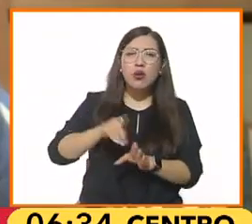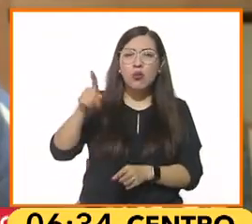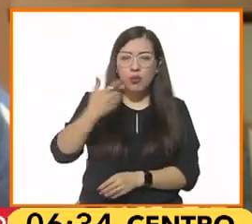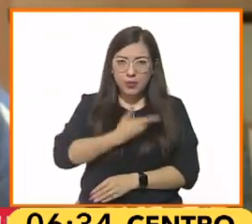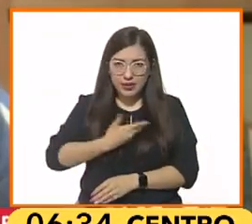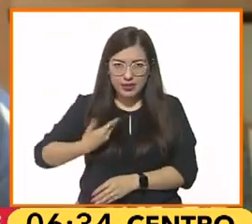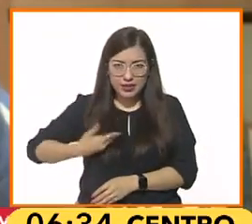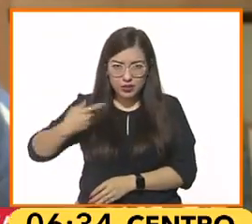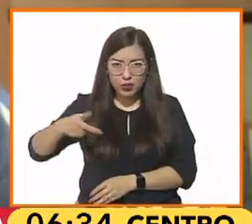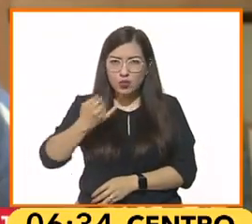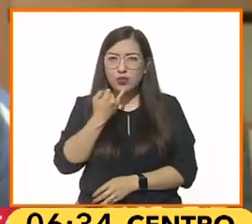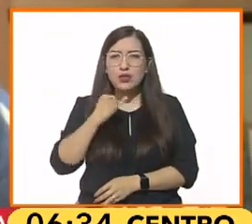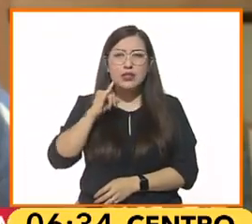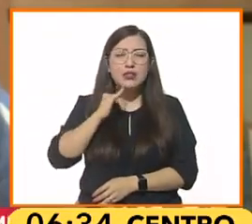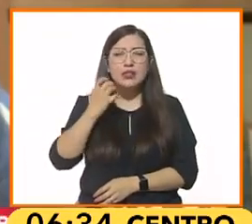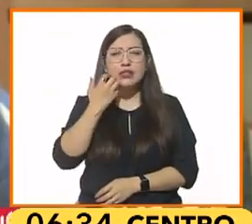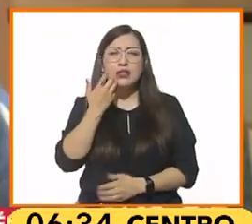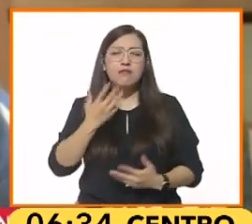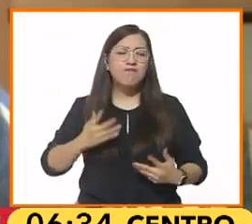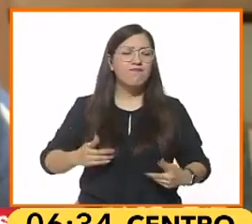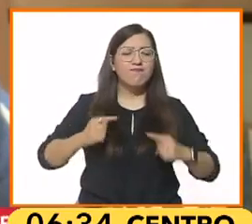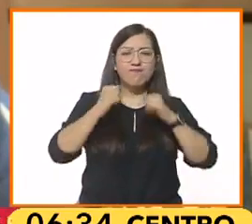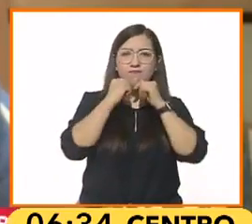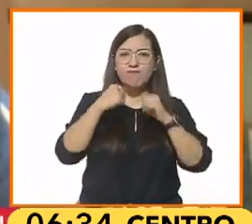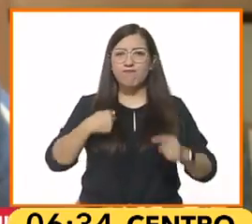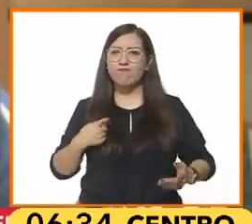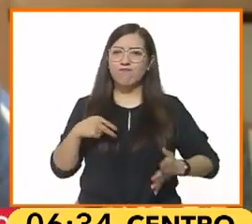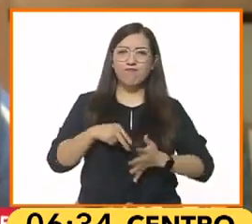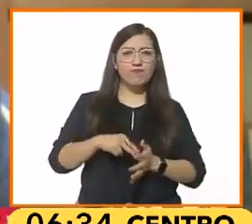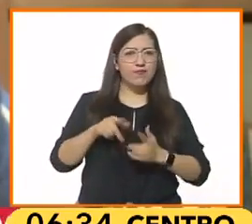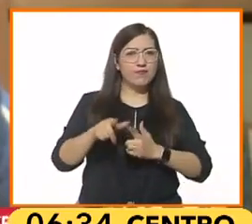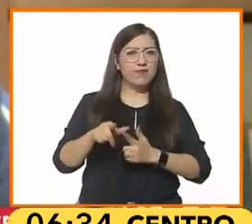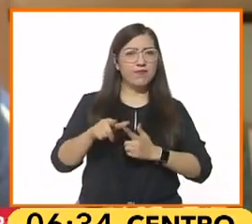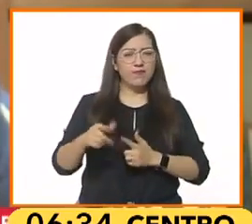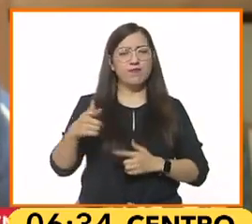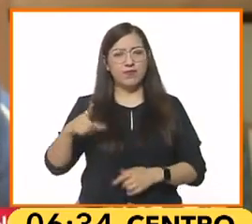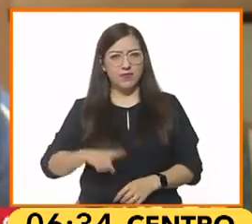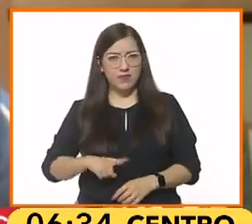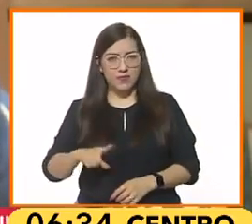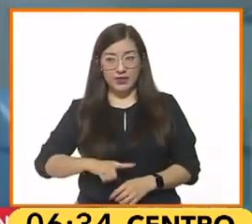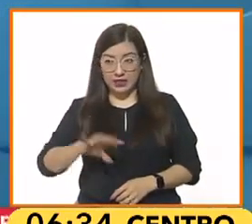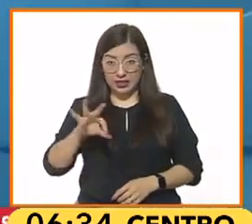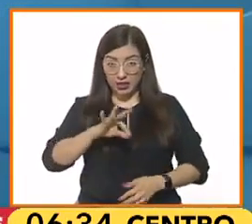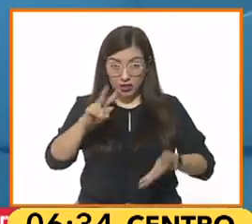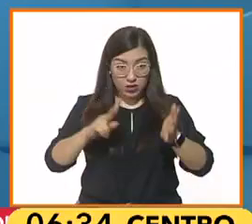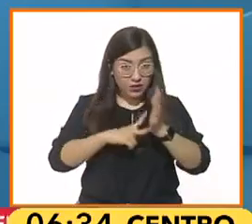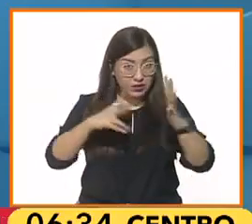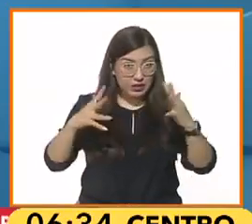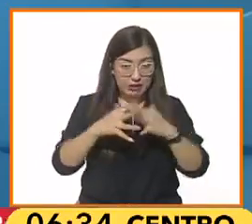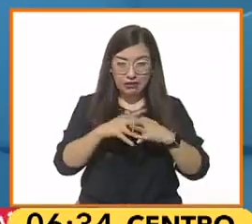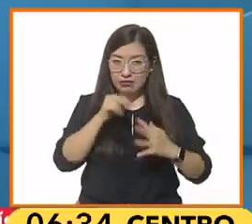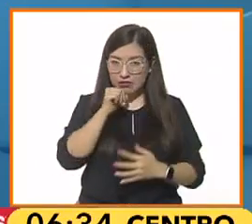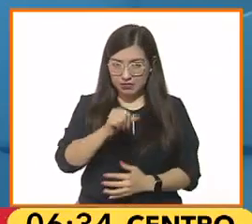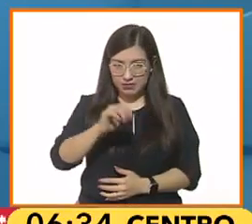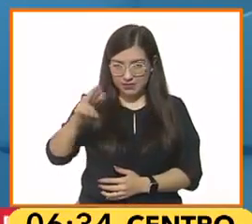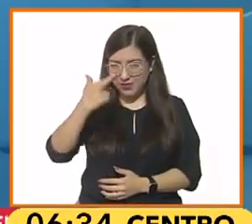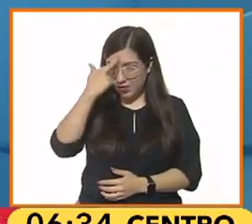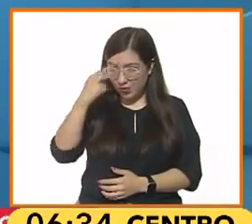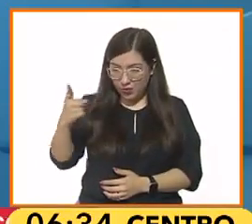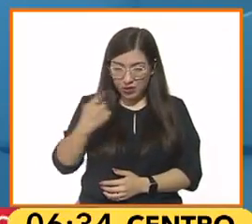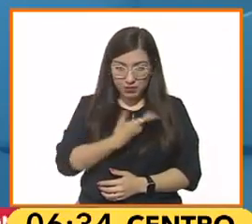amenazas de estos ministros por dejar el gobierno si no se reanudaba la guerra. Recordemos también que Netanyahu